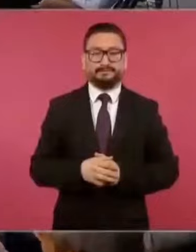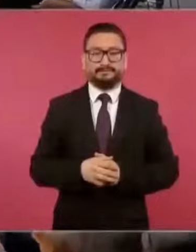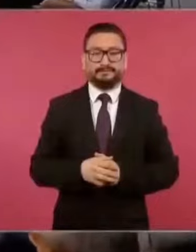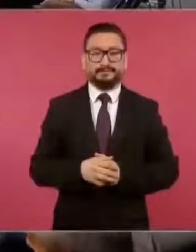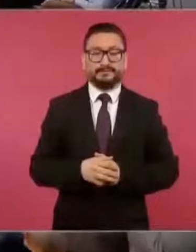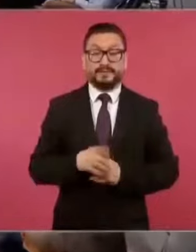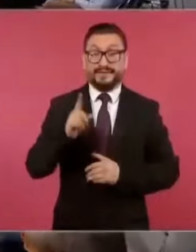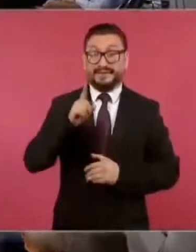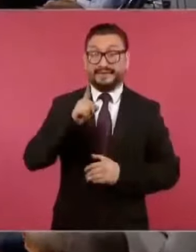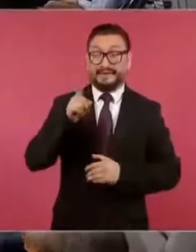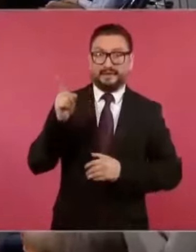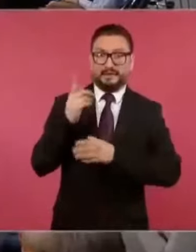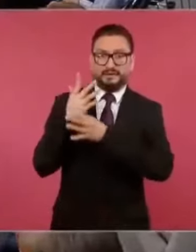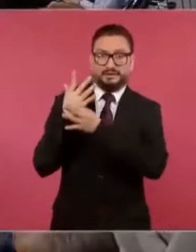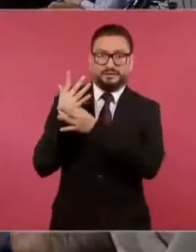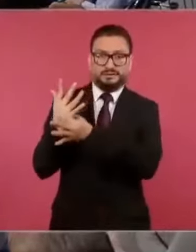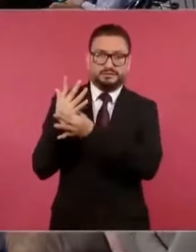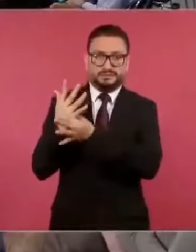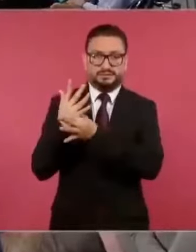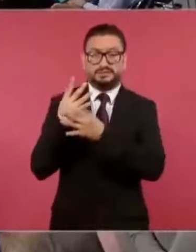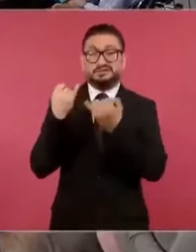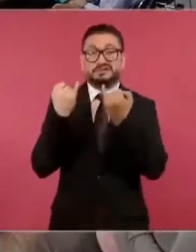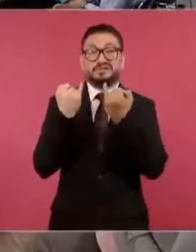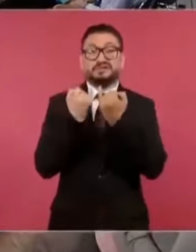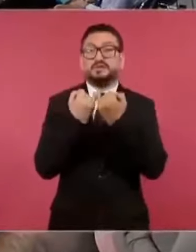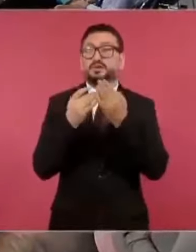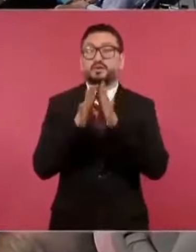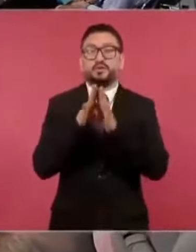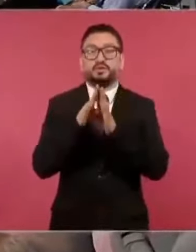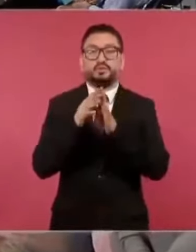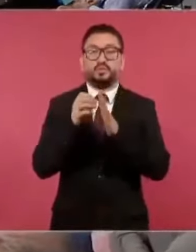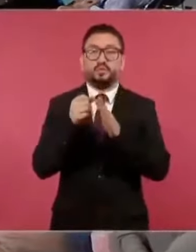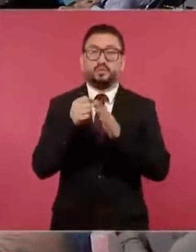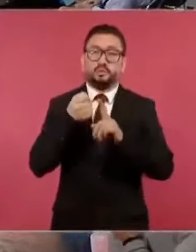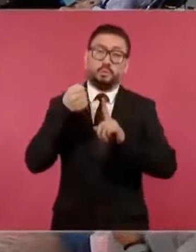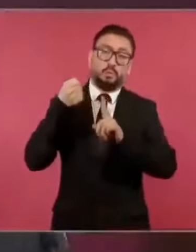hablado incluso de golpes mediáticos.